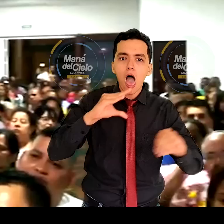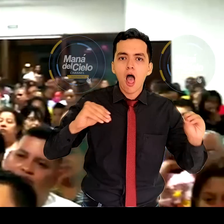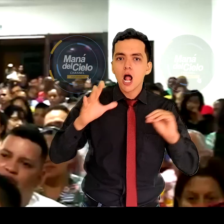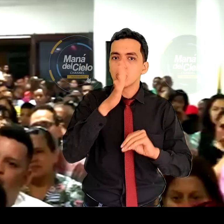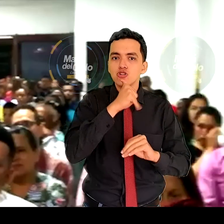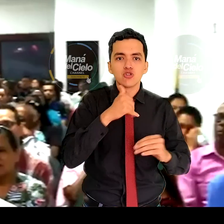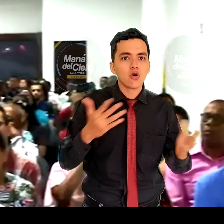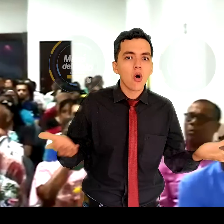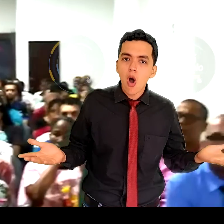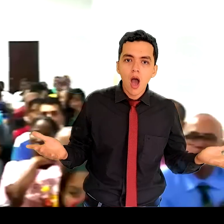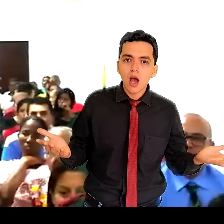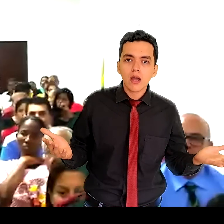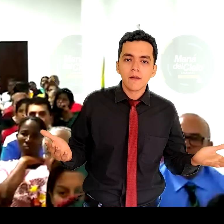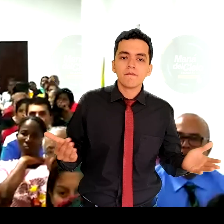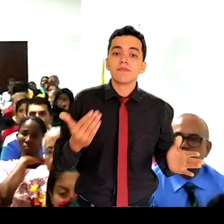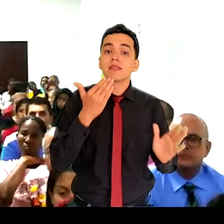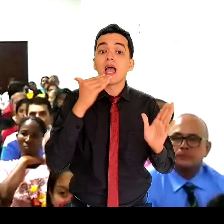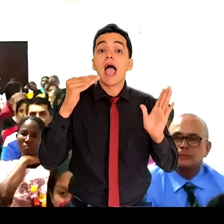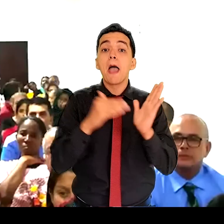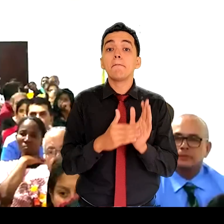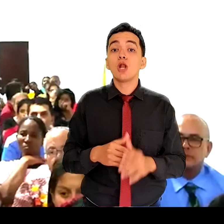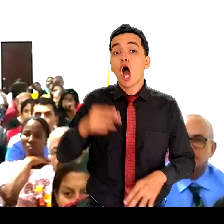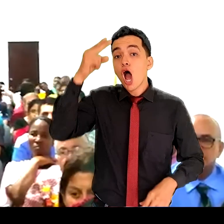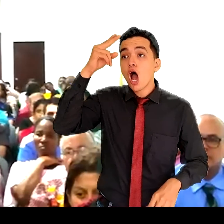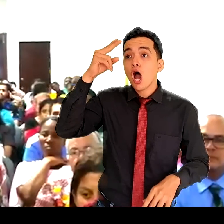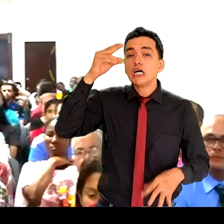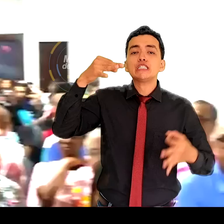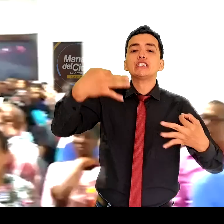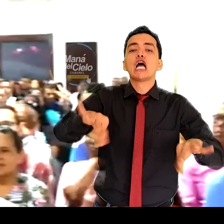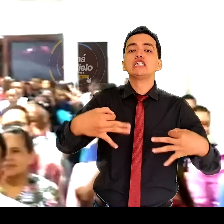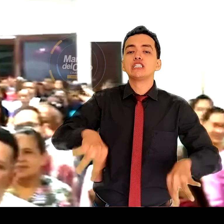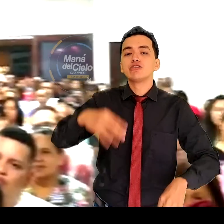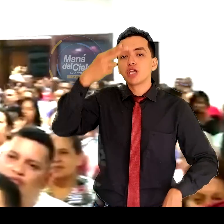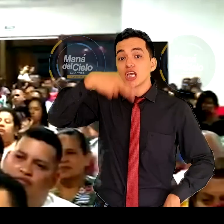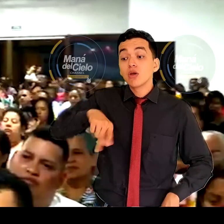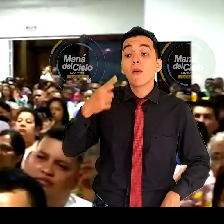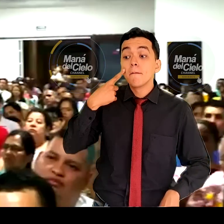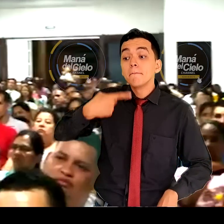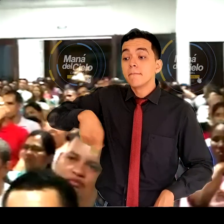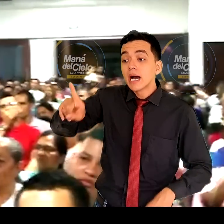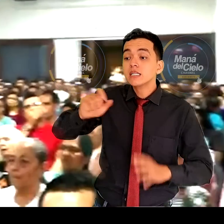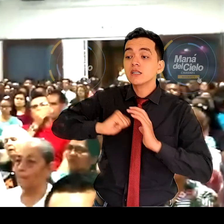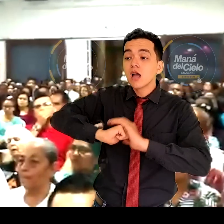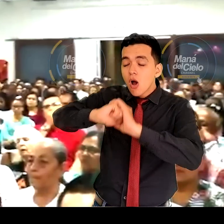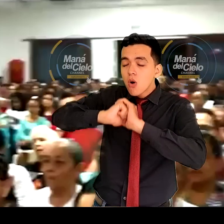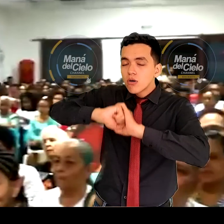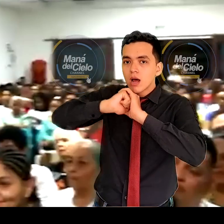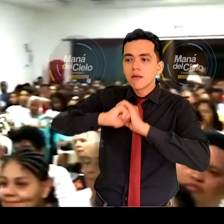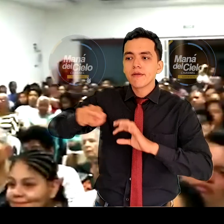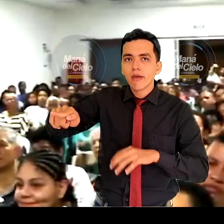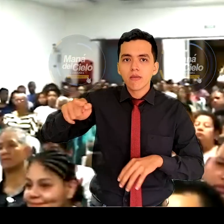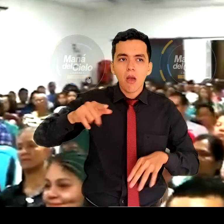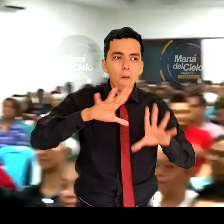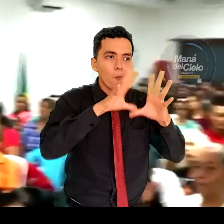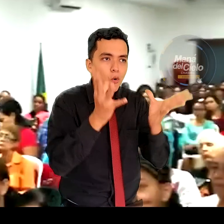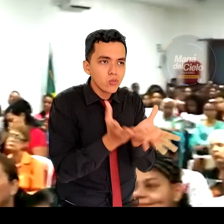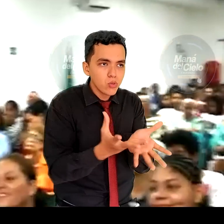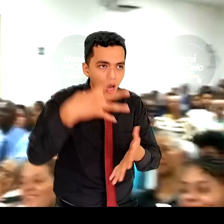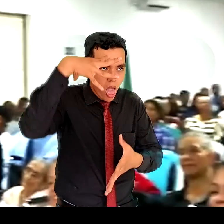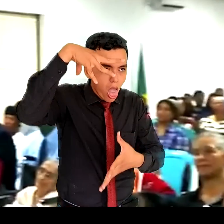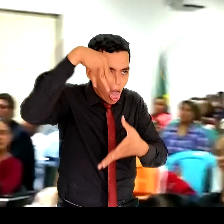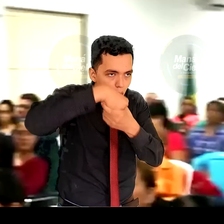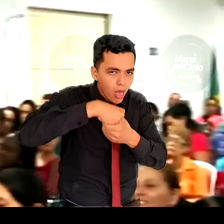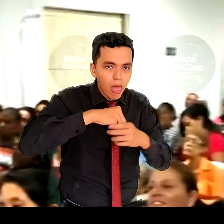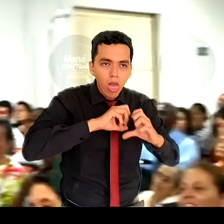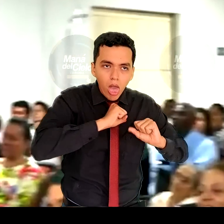para medio acallar la conciencia: mijito, no le olvide orar, mijita, no le olvide orar. Un muchacho solo que está lleno de toda la basura que recibió todo el día. ¿Usted